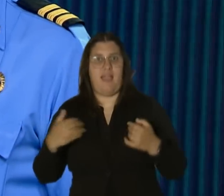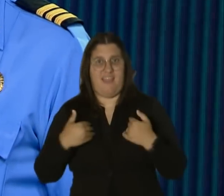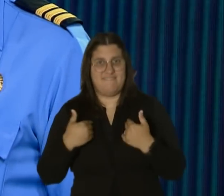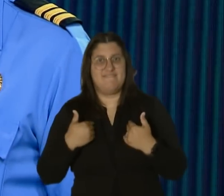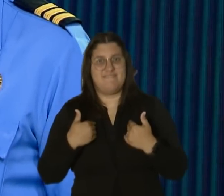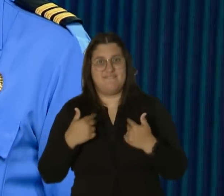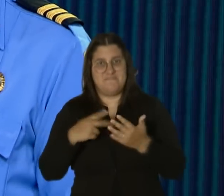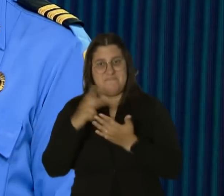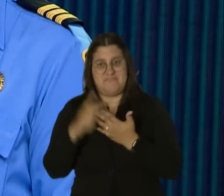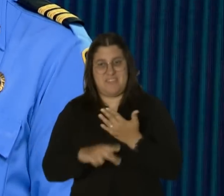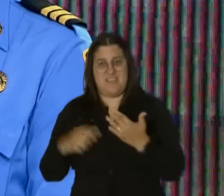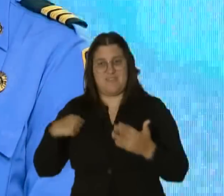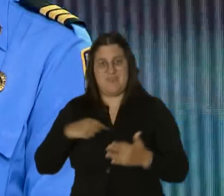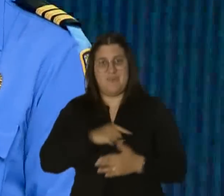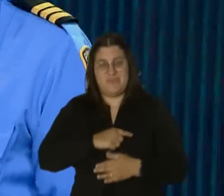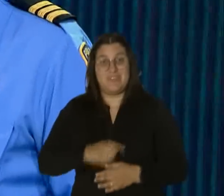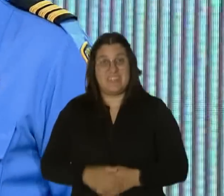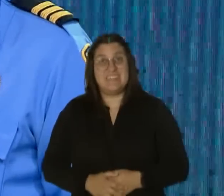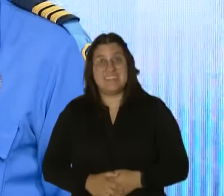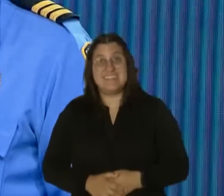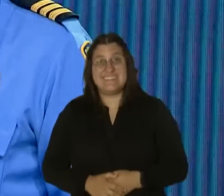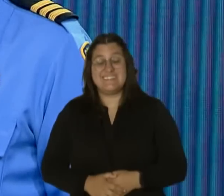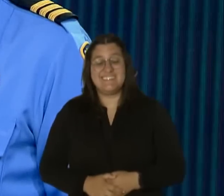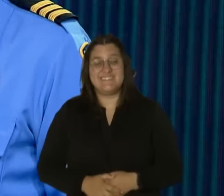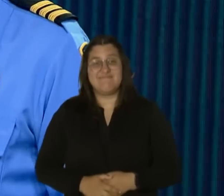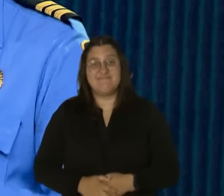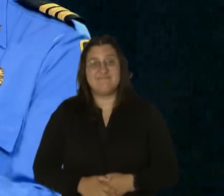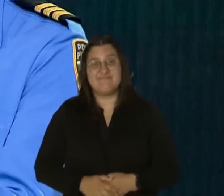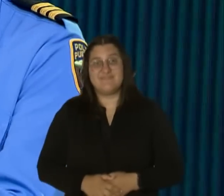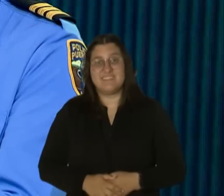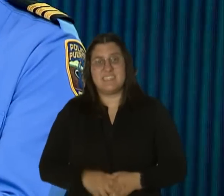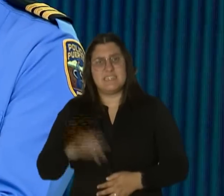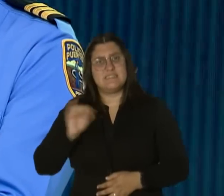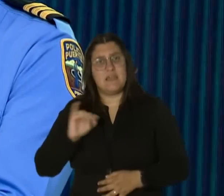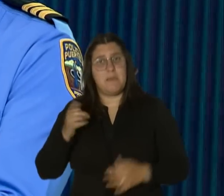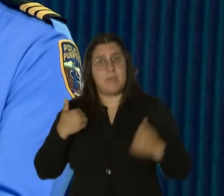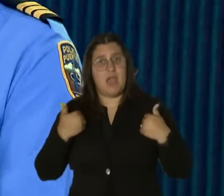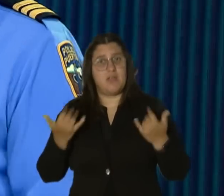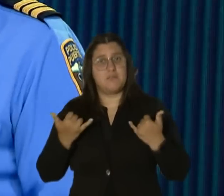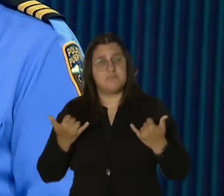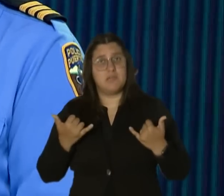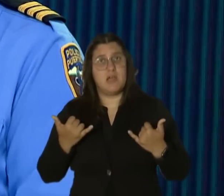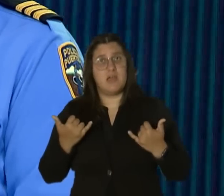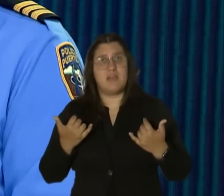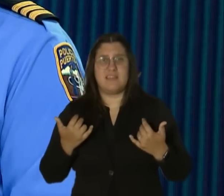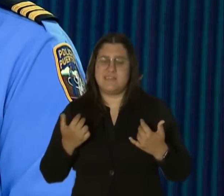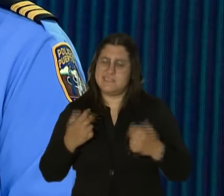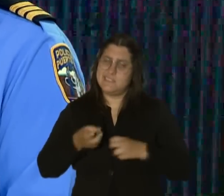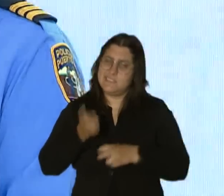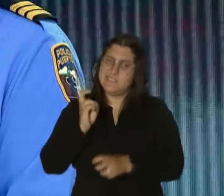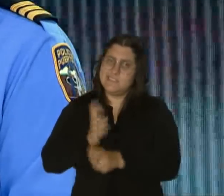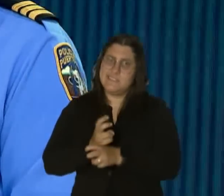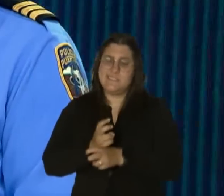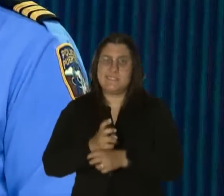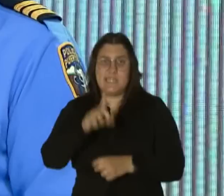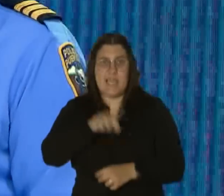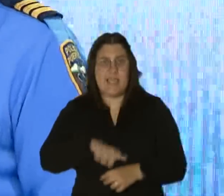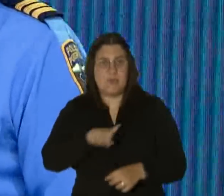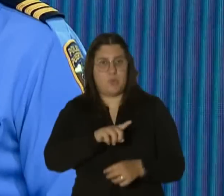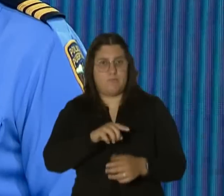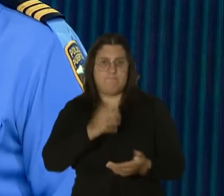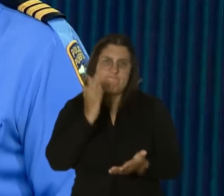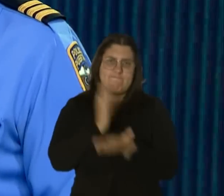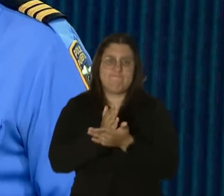el programa de Devuelta a Vida ha trabajado y tenemos casos, es muy difícil ellos salir de